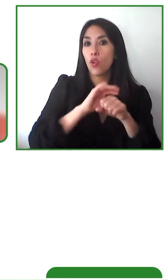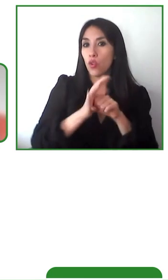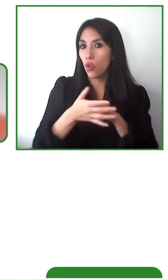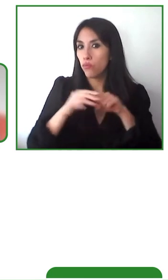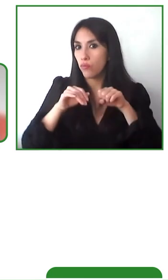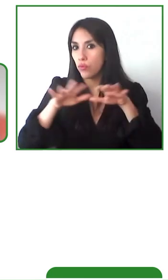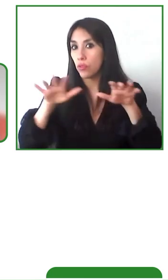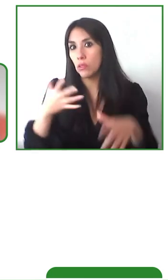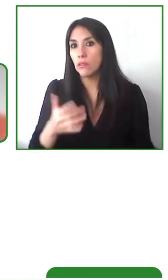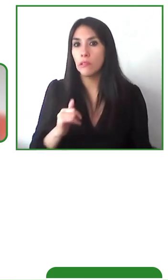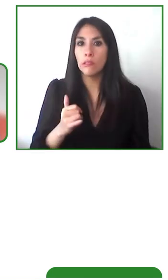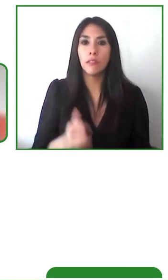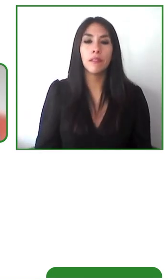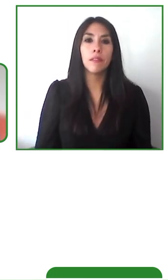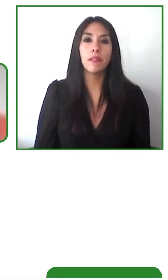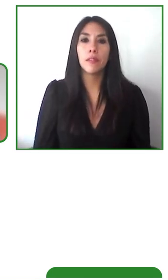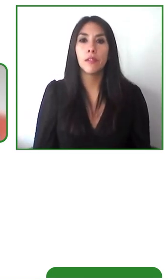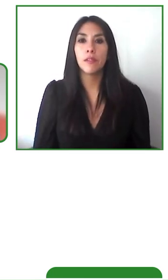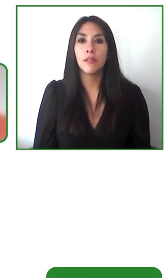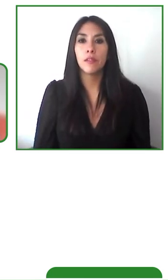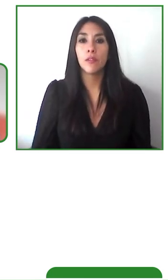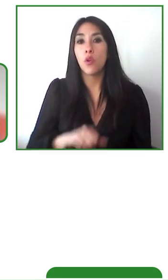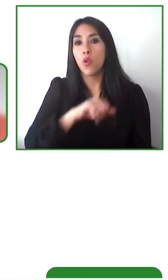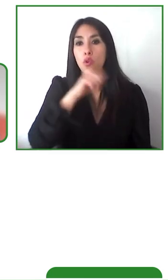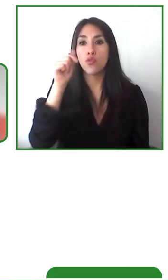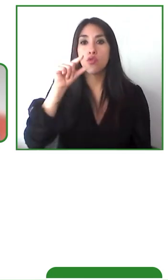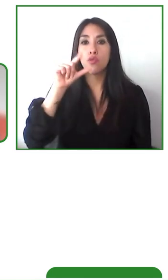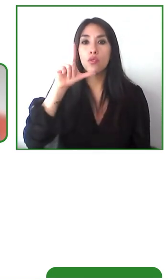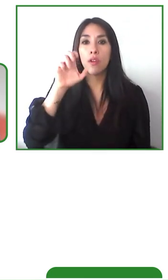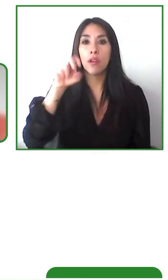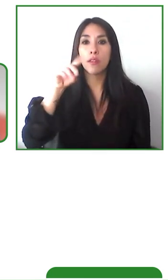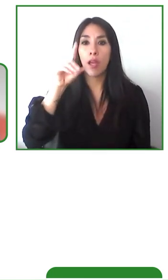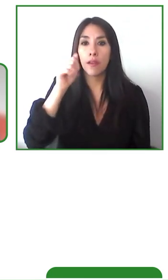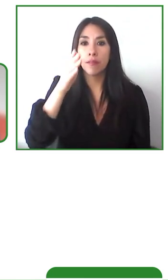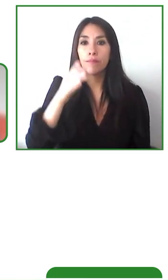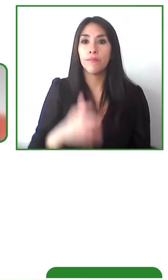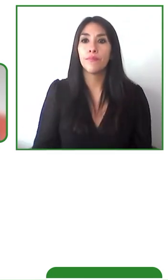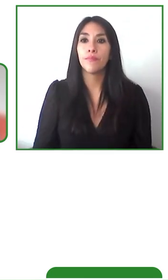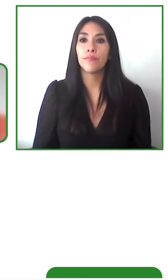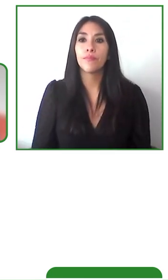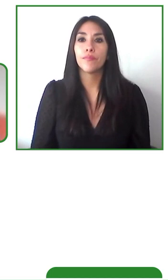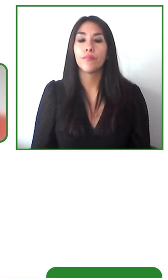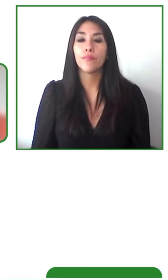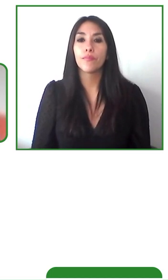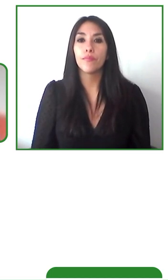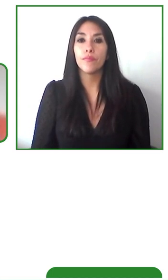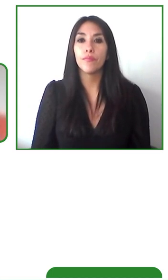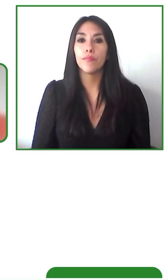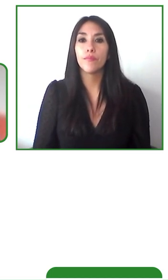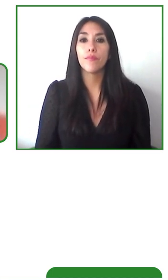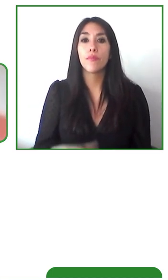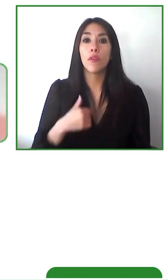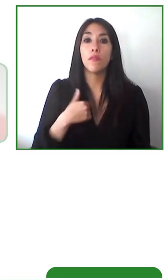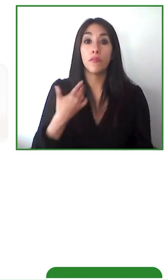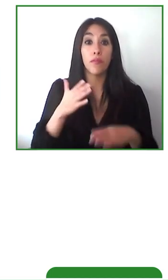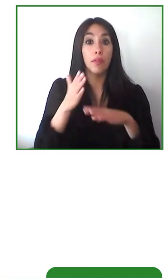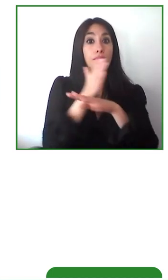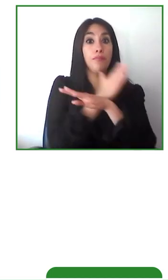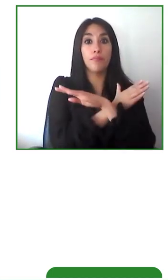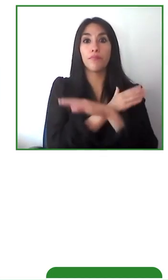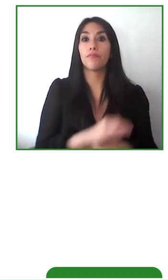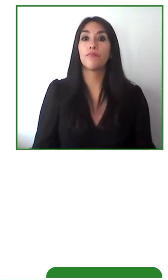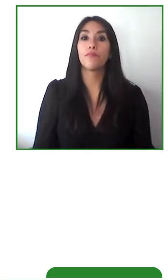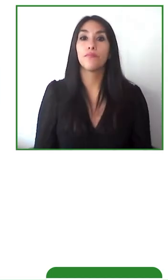Y Glenda, de tu parte. Mire, en un inicio, creo que lo más complejo